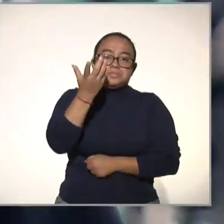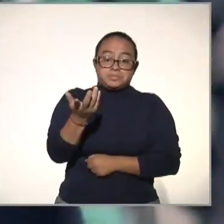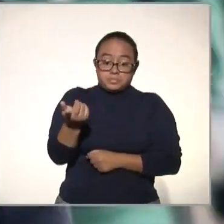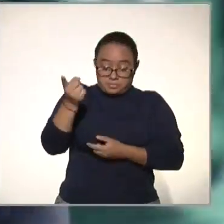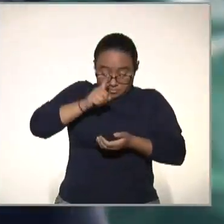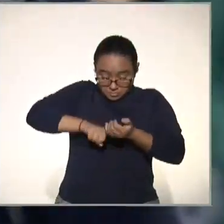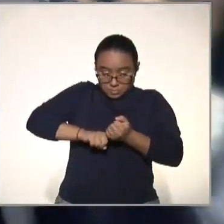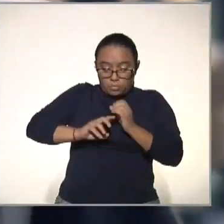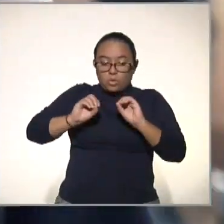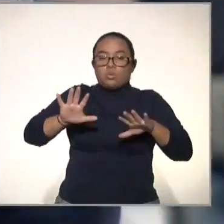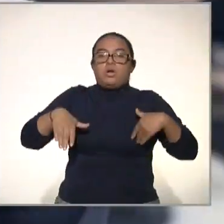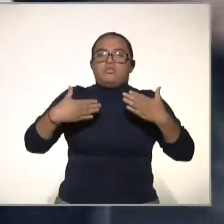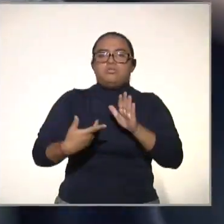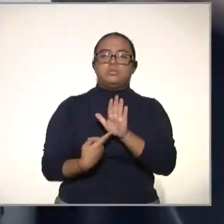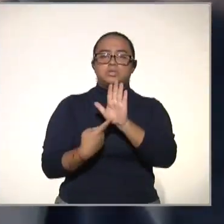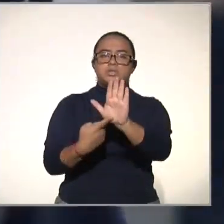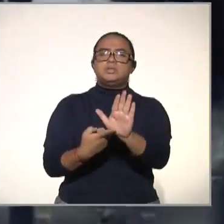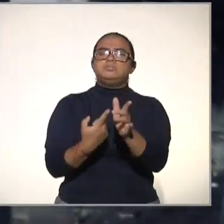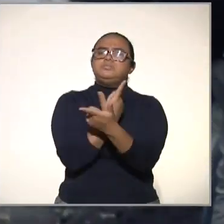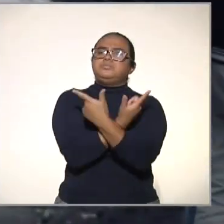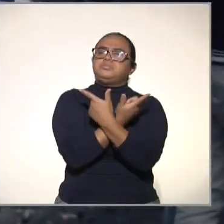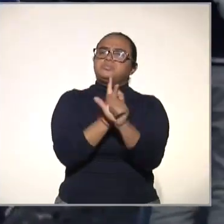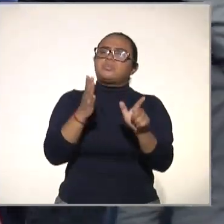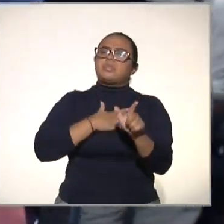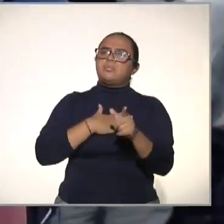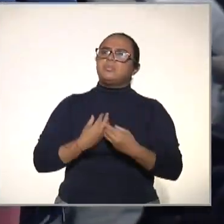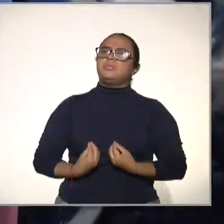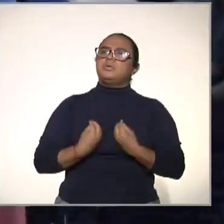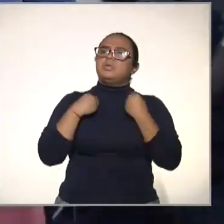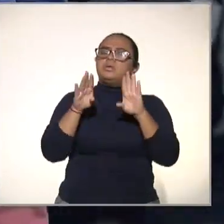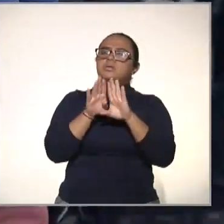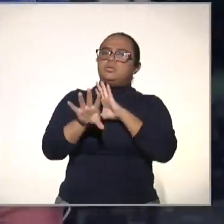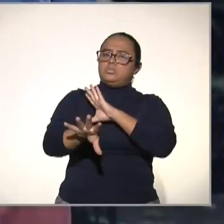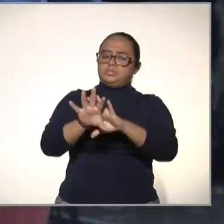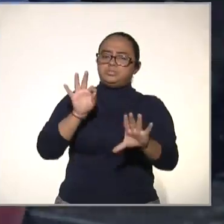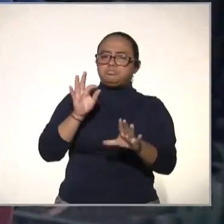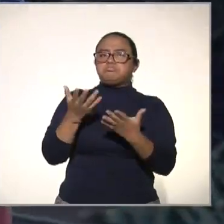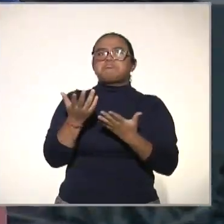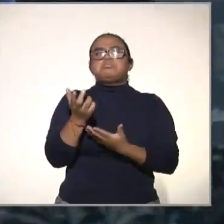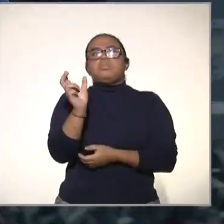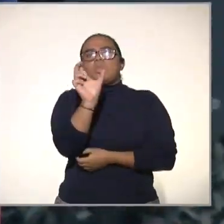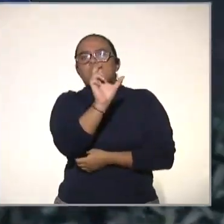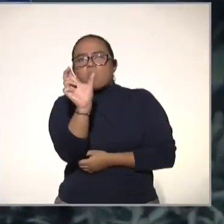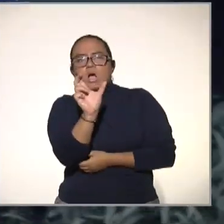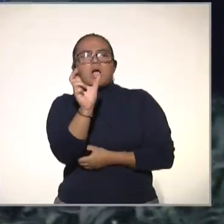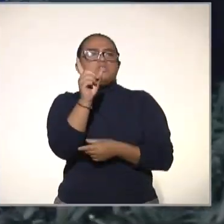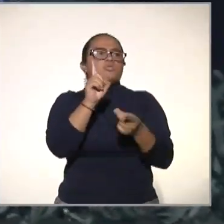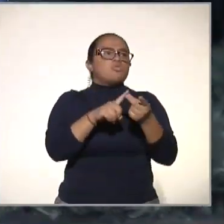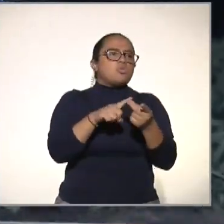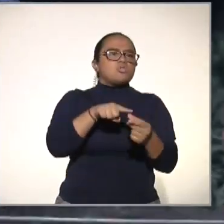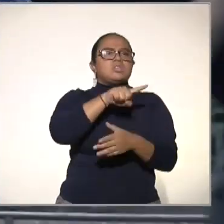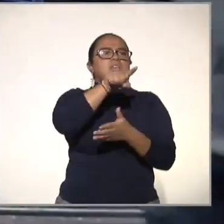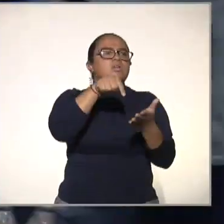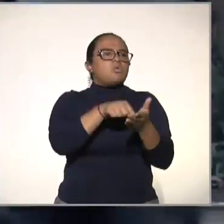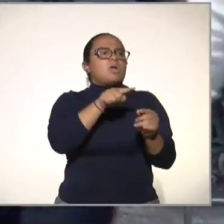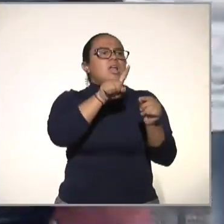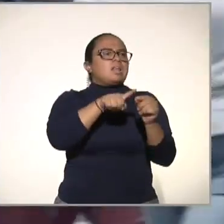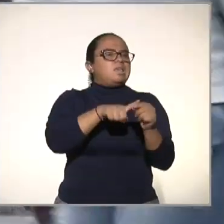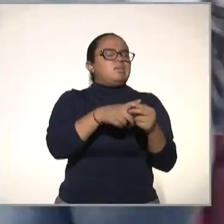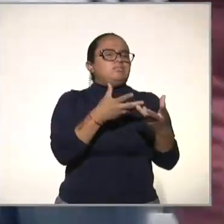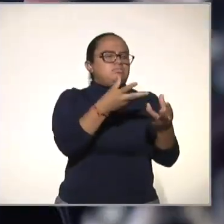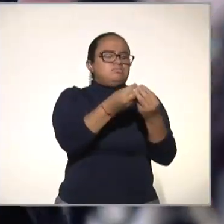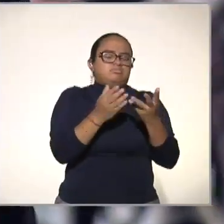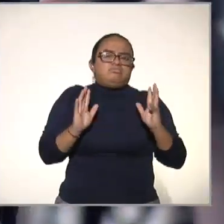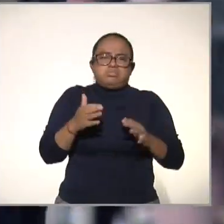afuera. La libertad de elegir cómo quiero vivir mi vida, cuándo, cómo y con quién quiero compartirla. No hay